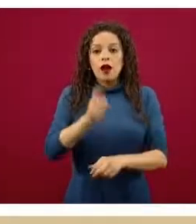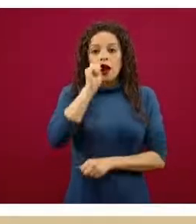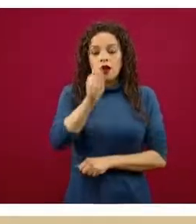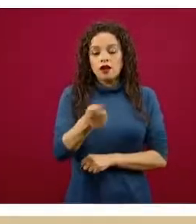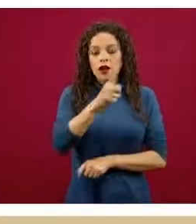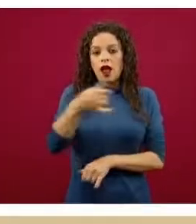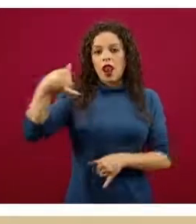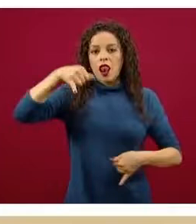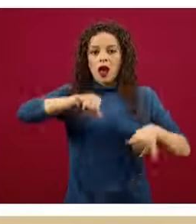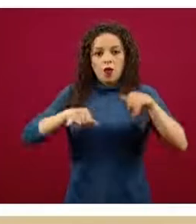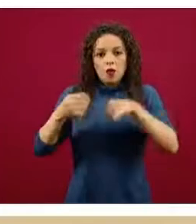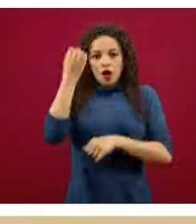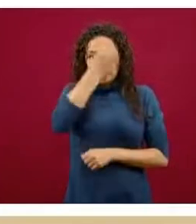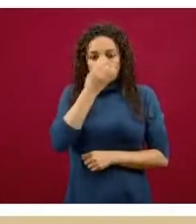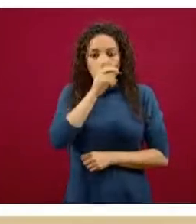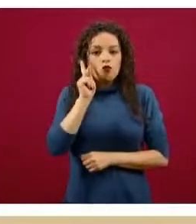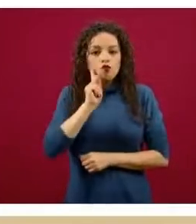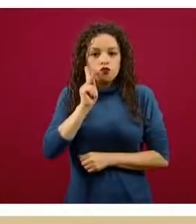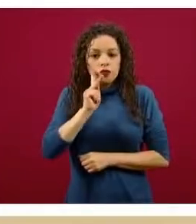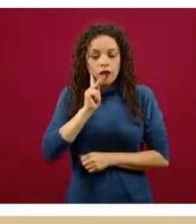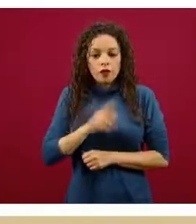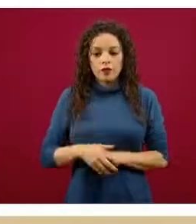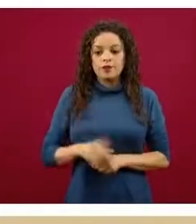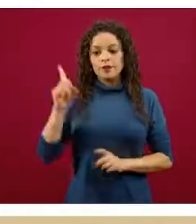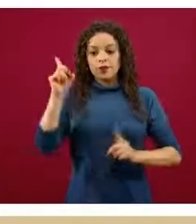son sospechosos acumulados.